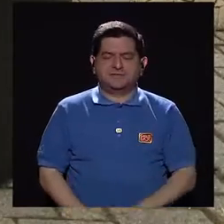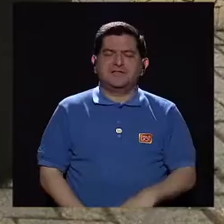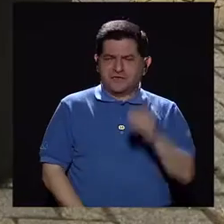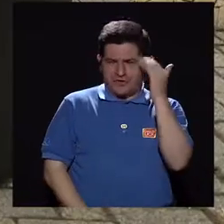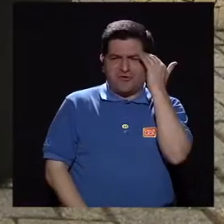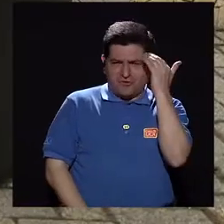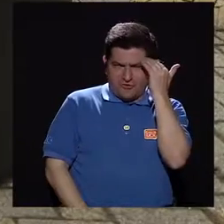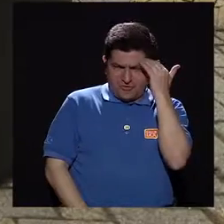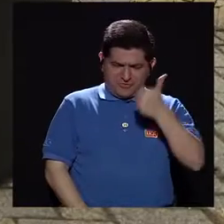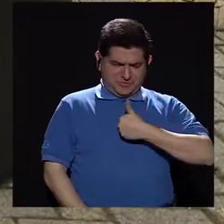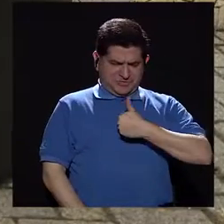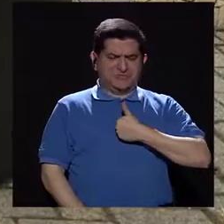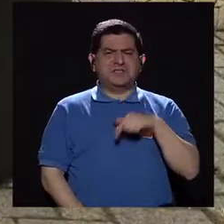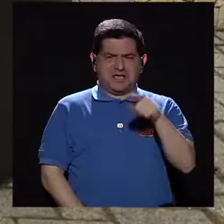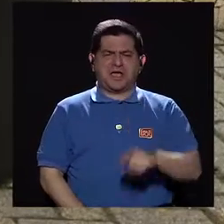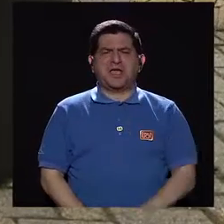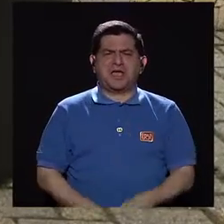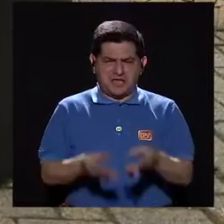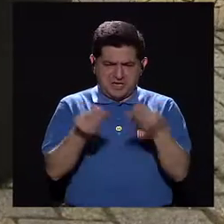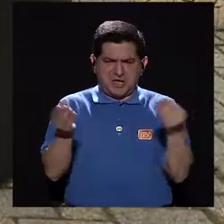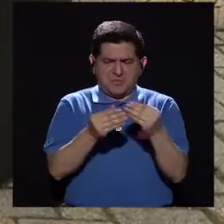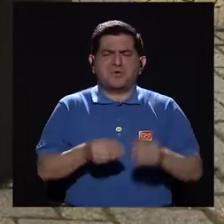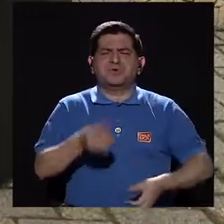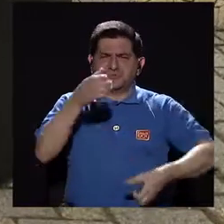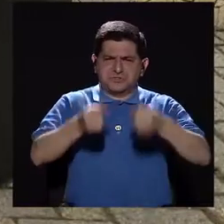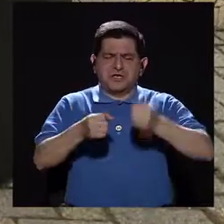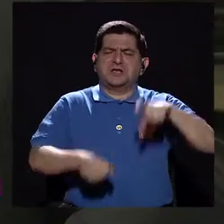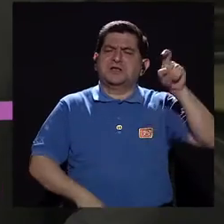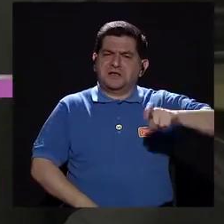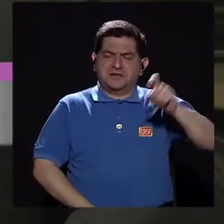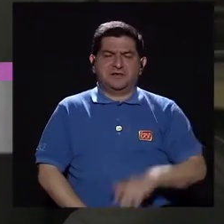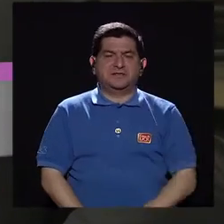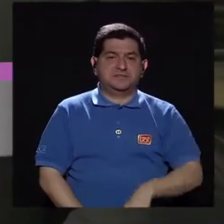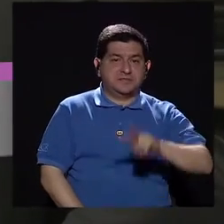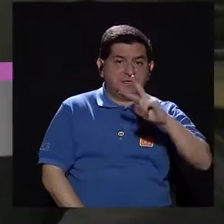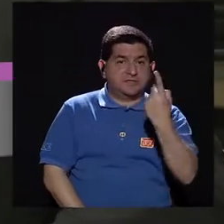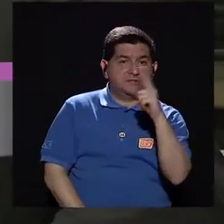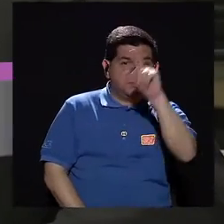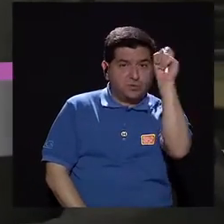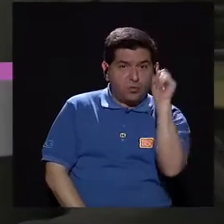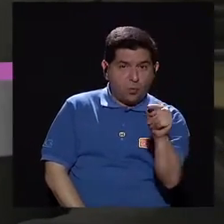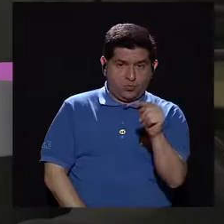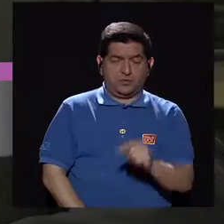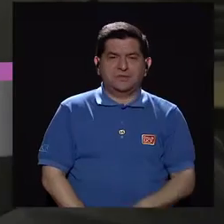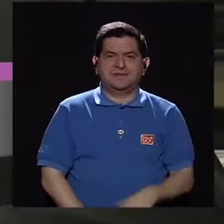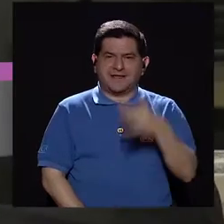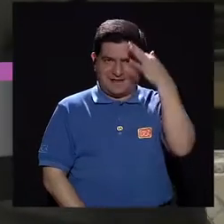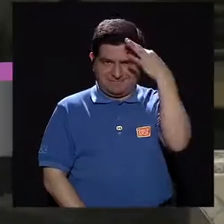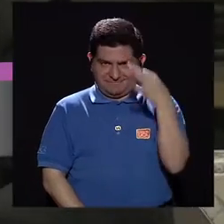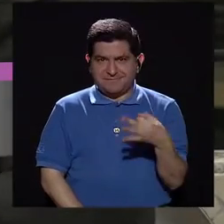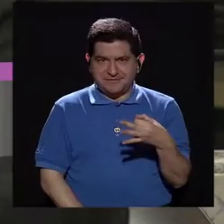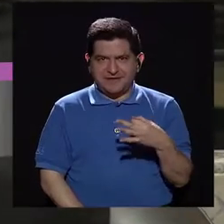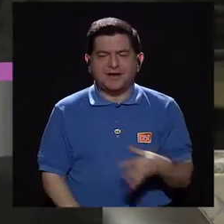conocimientos y confianza en sí misma, va a producir la leche que su bebé necesita. Claro. Doctora, la segunda pregunta pues yo creo que está